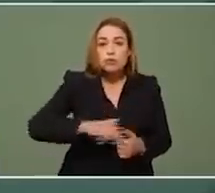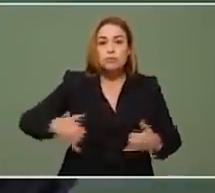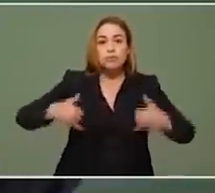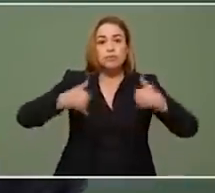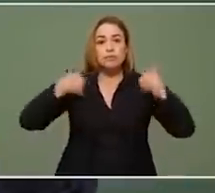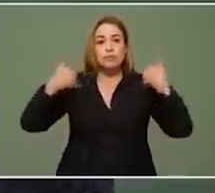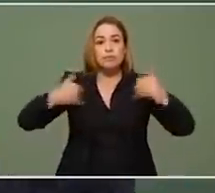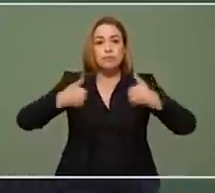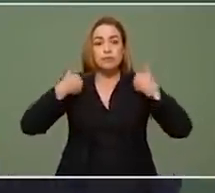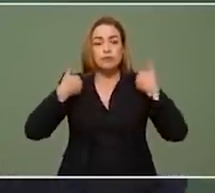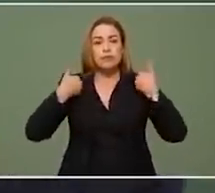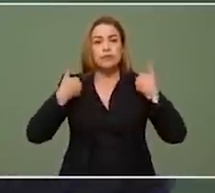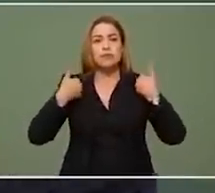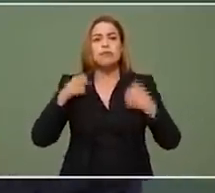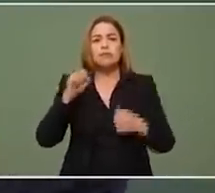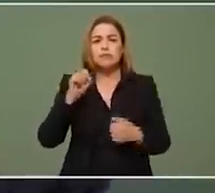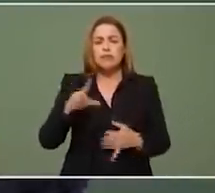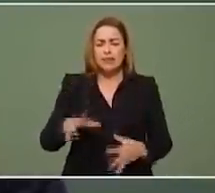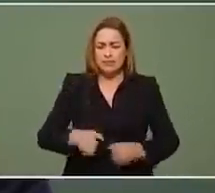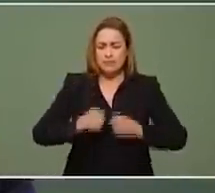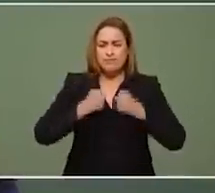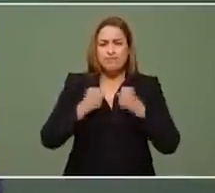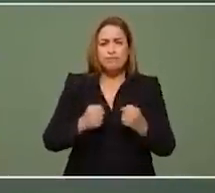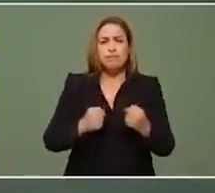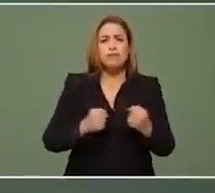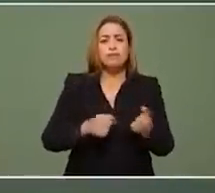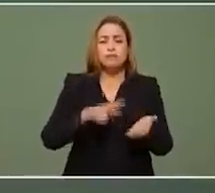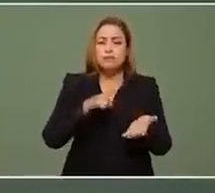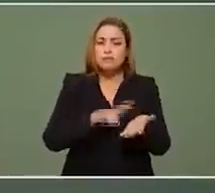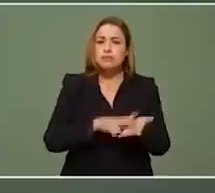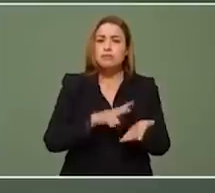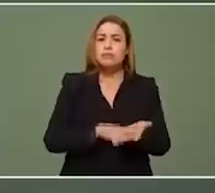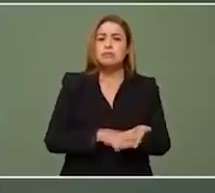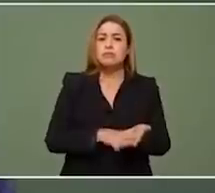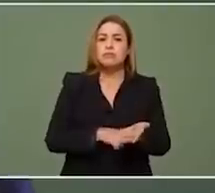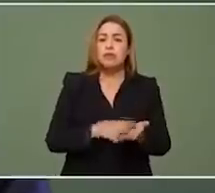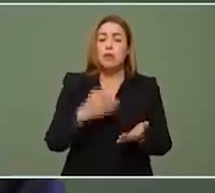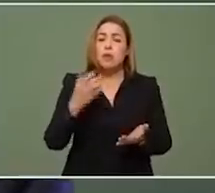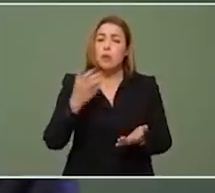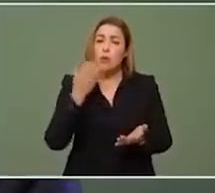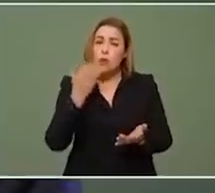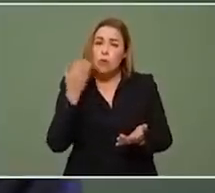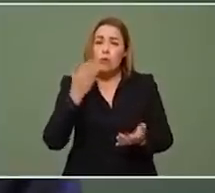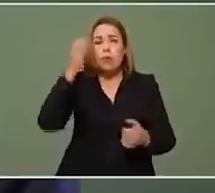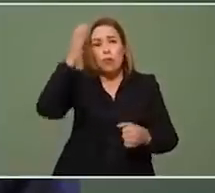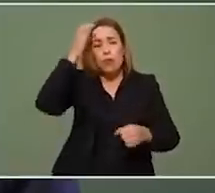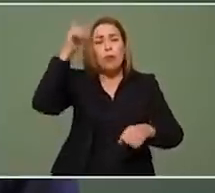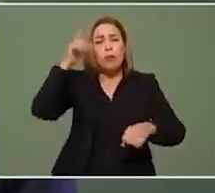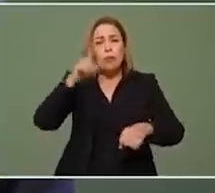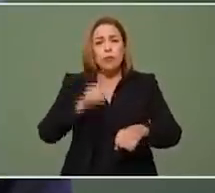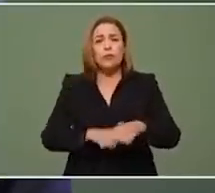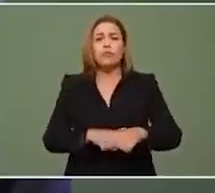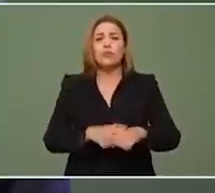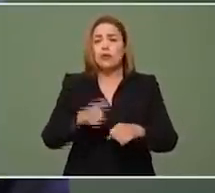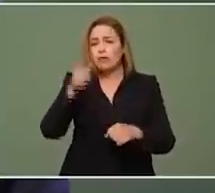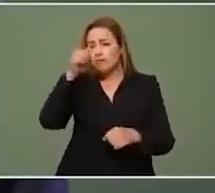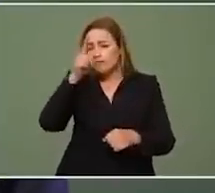que se fortalezcan los valores culturales morales espirituales